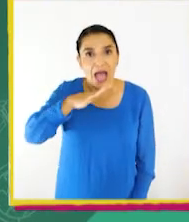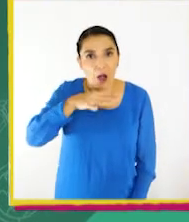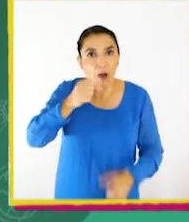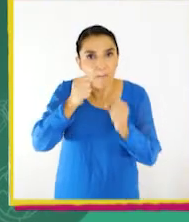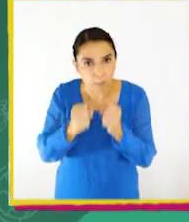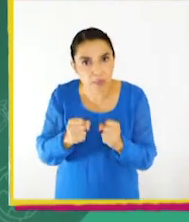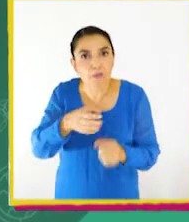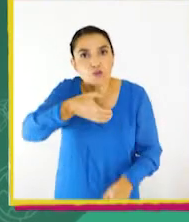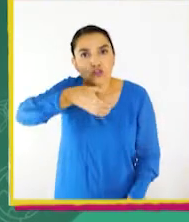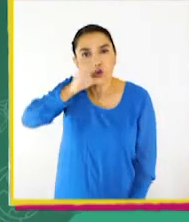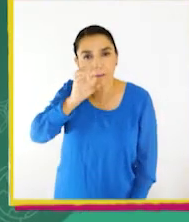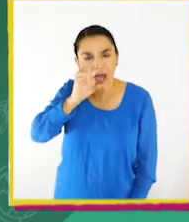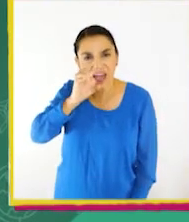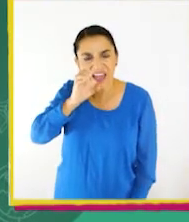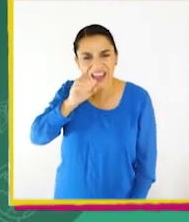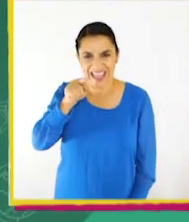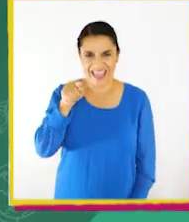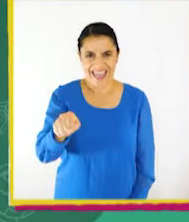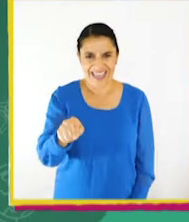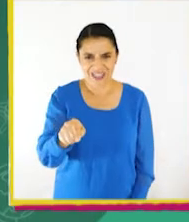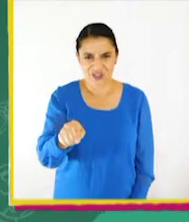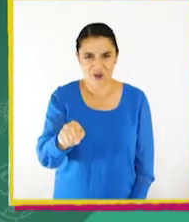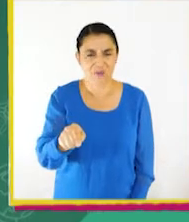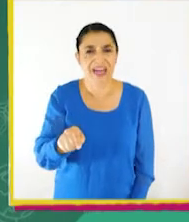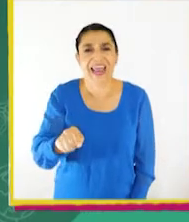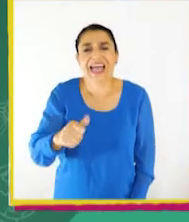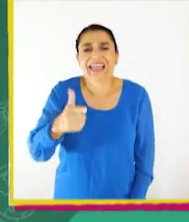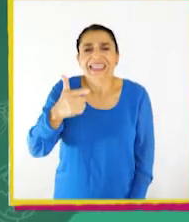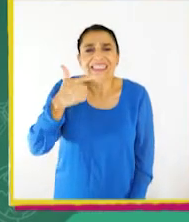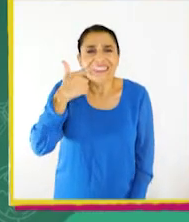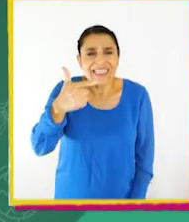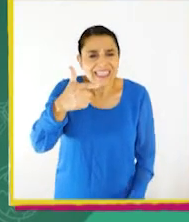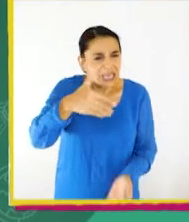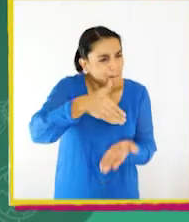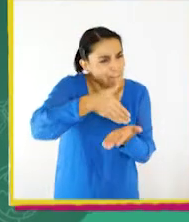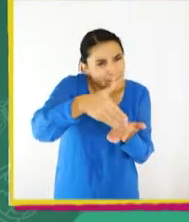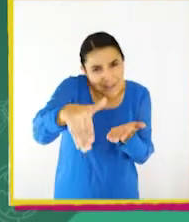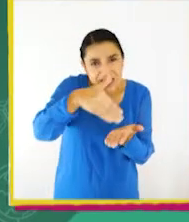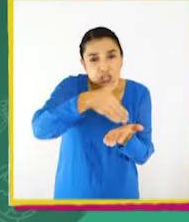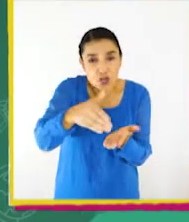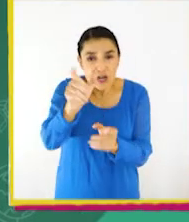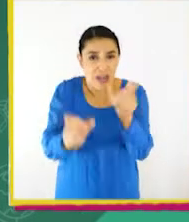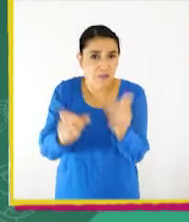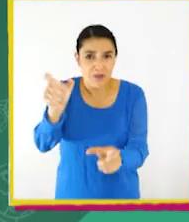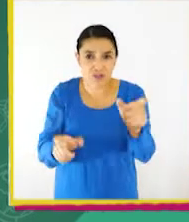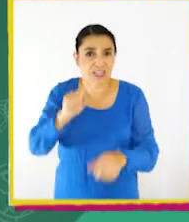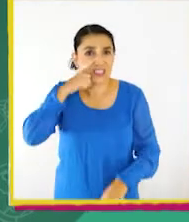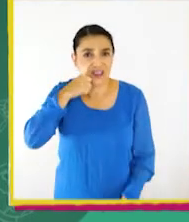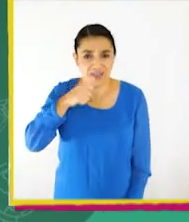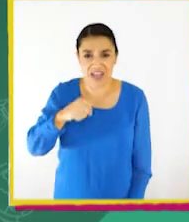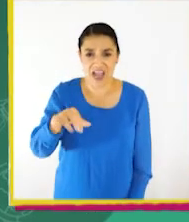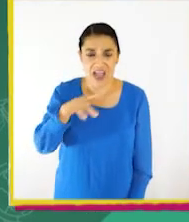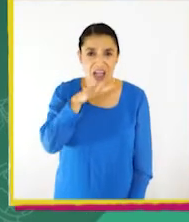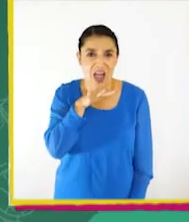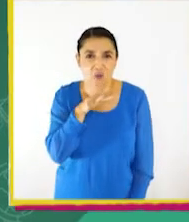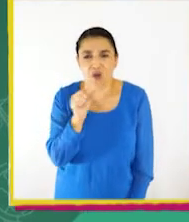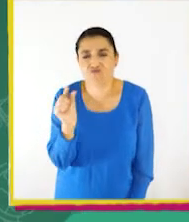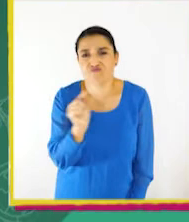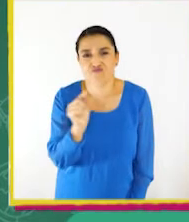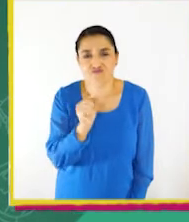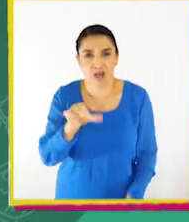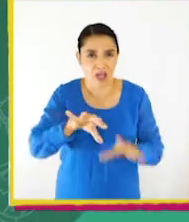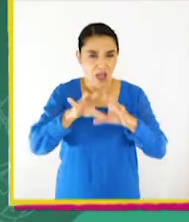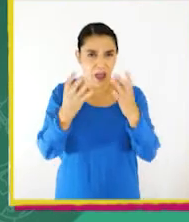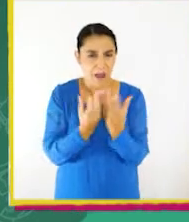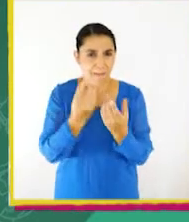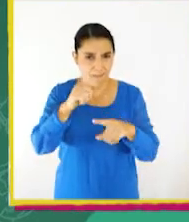tomar. Eso, para 7 billones de humanos, se hace nada. Porque en nuestro planeta, la mayor parte del